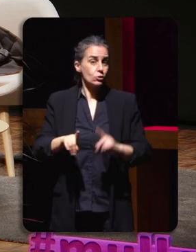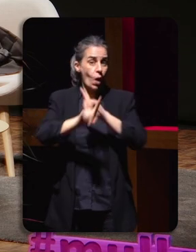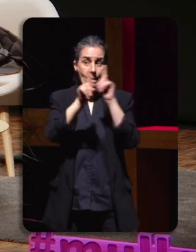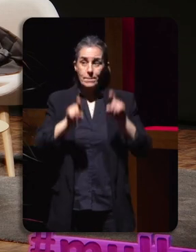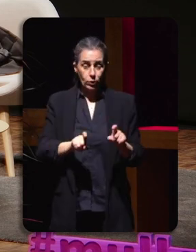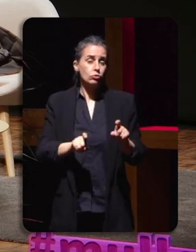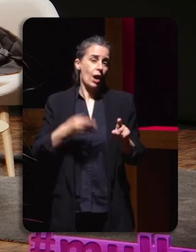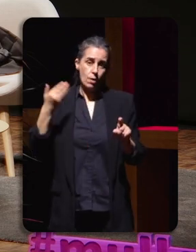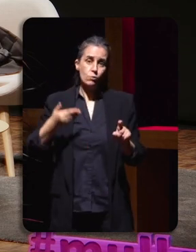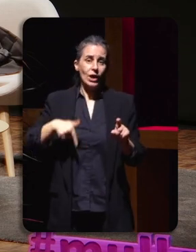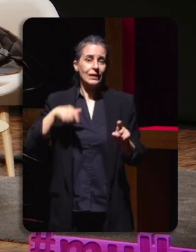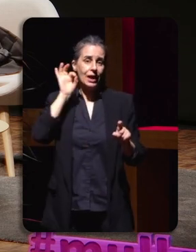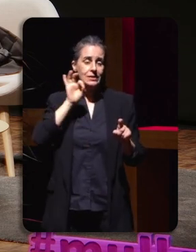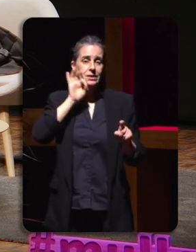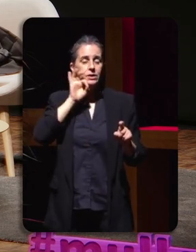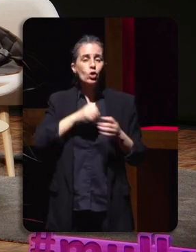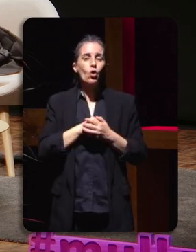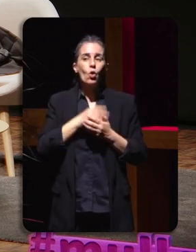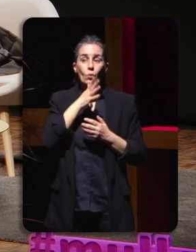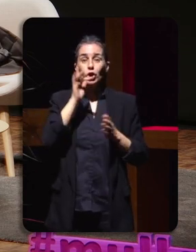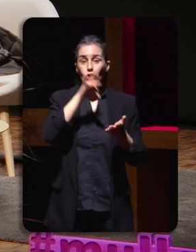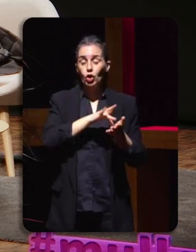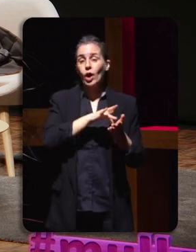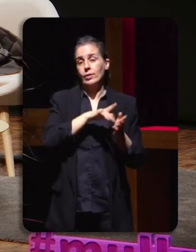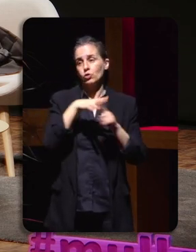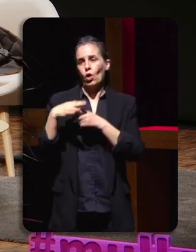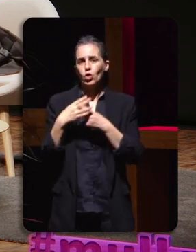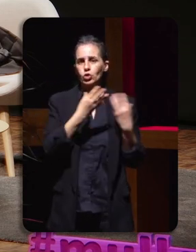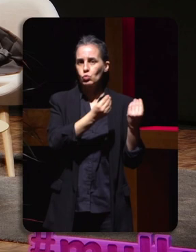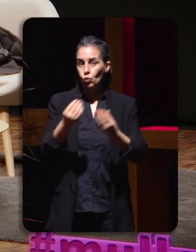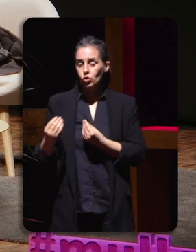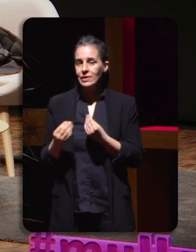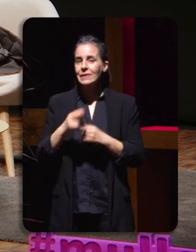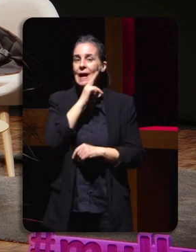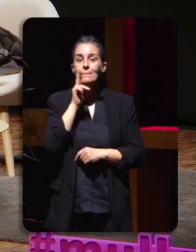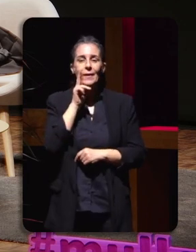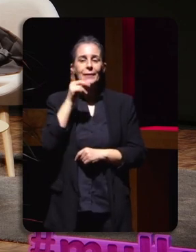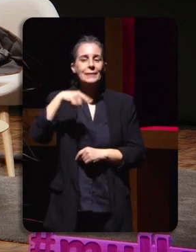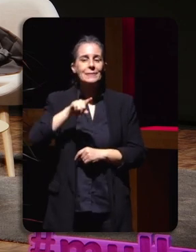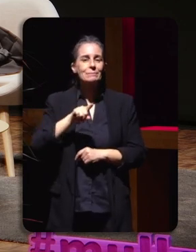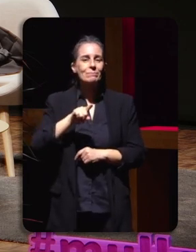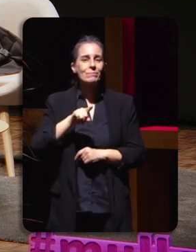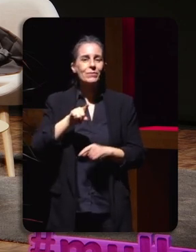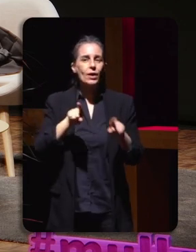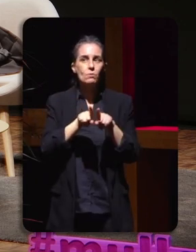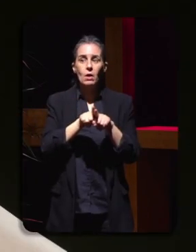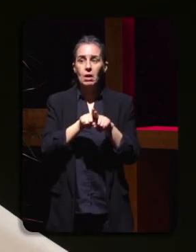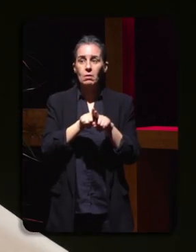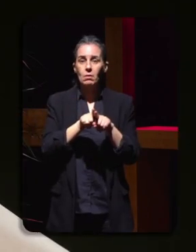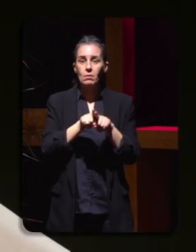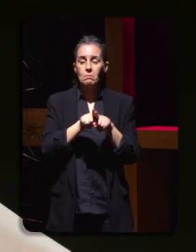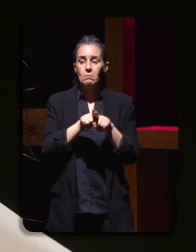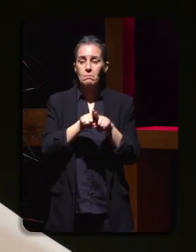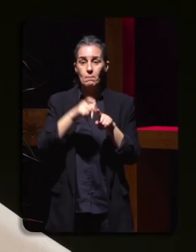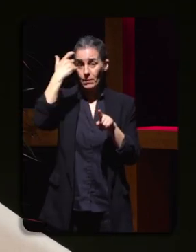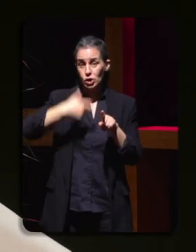porque están pasando muchas cosas donde las madres ya no son ni siquiera quienes han sido Durante los